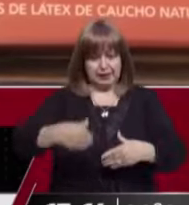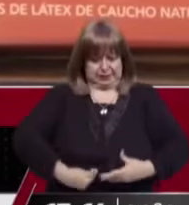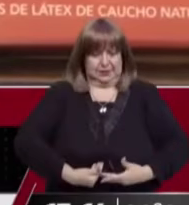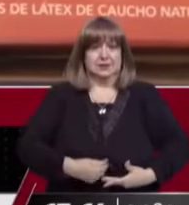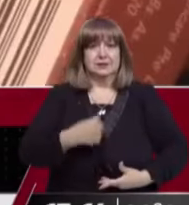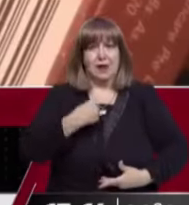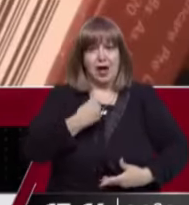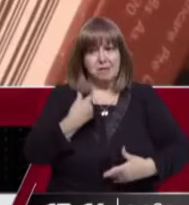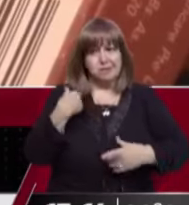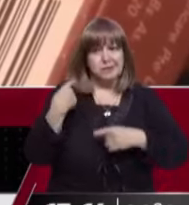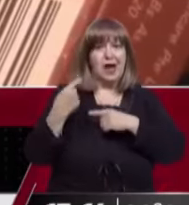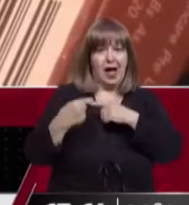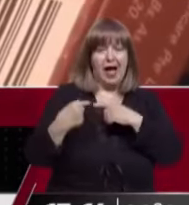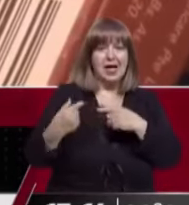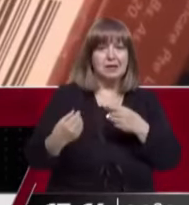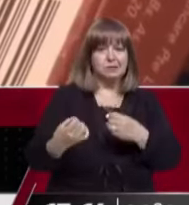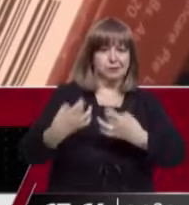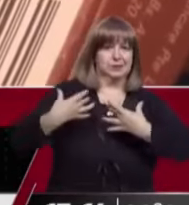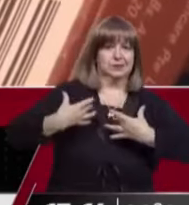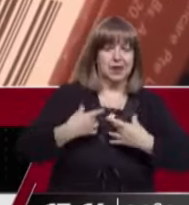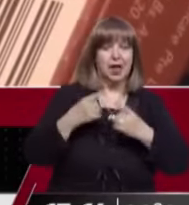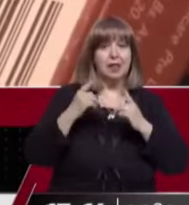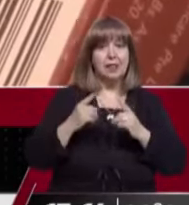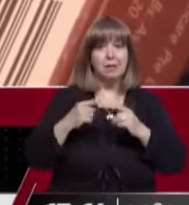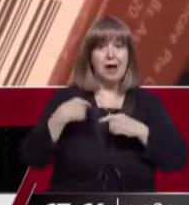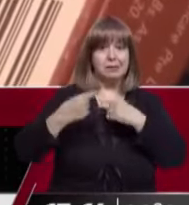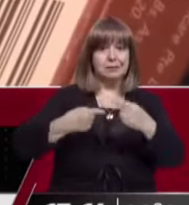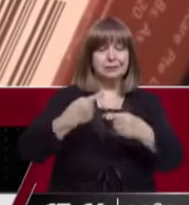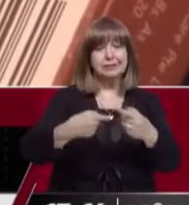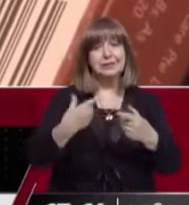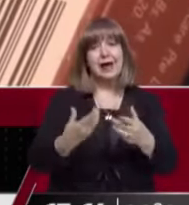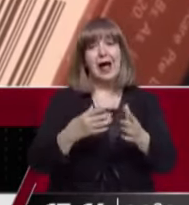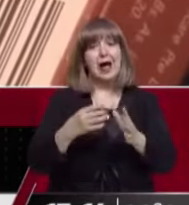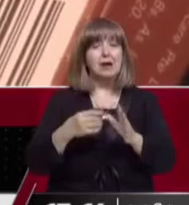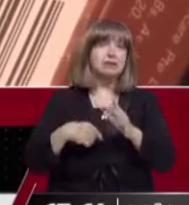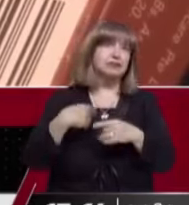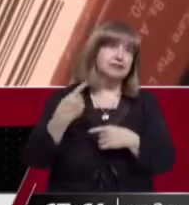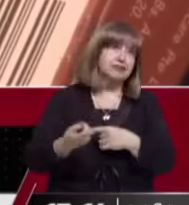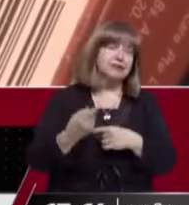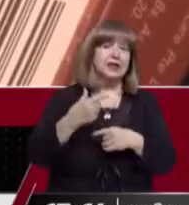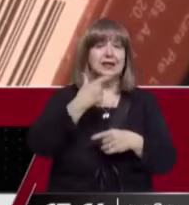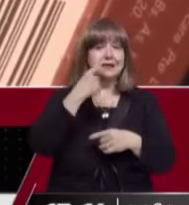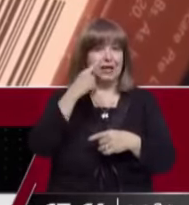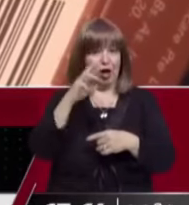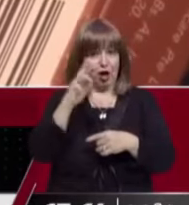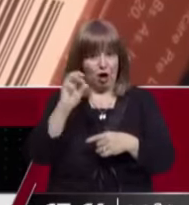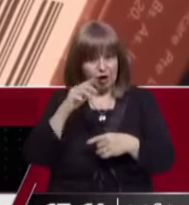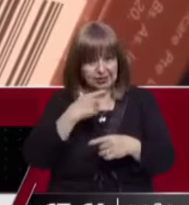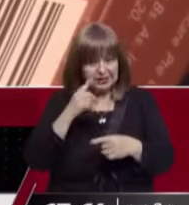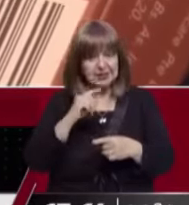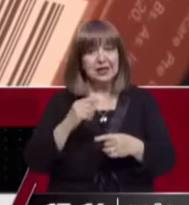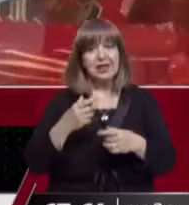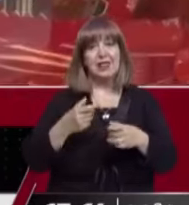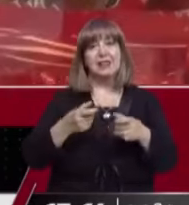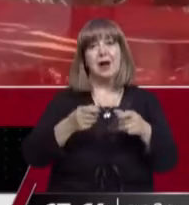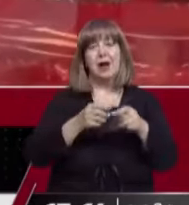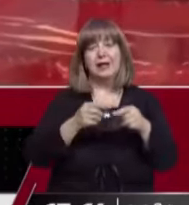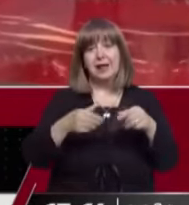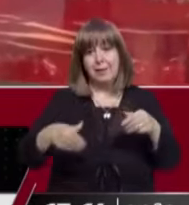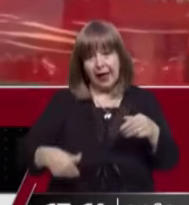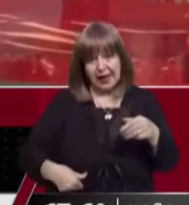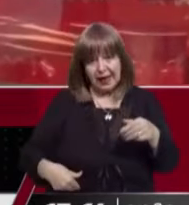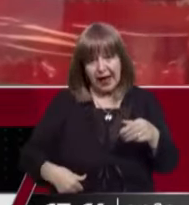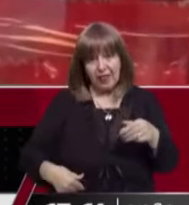se transmite sexualmente y a la larga va a producir la enfermedad que puede ser la cirrosis o el cáncer de hígado,